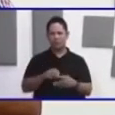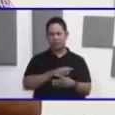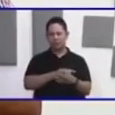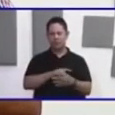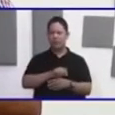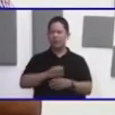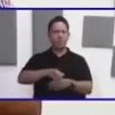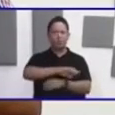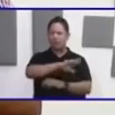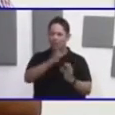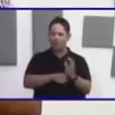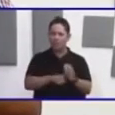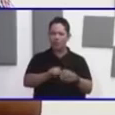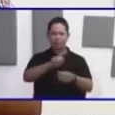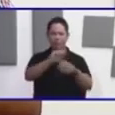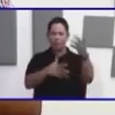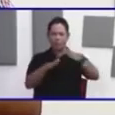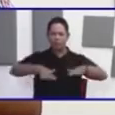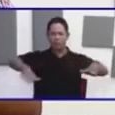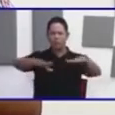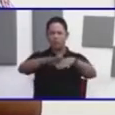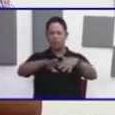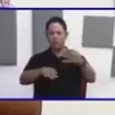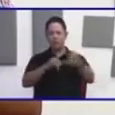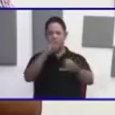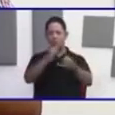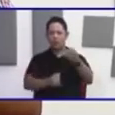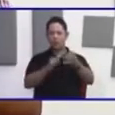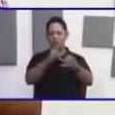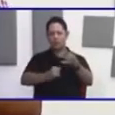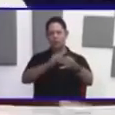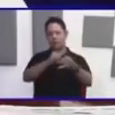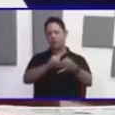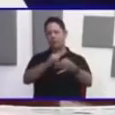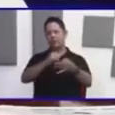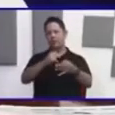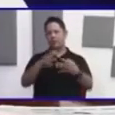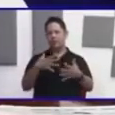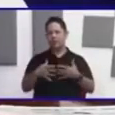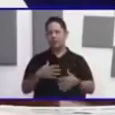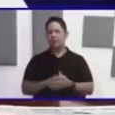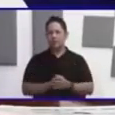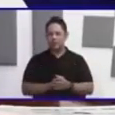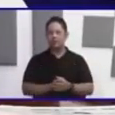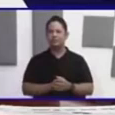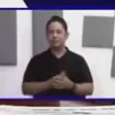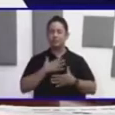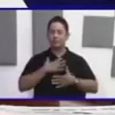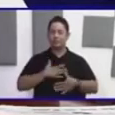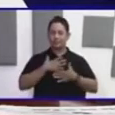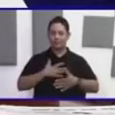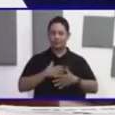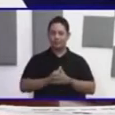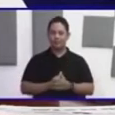COVID presentados y eso es importante, señor gobernador. Bueno, cuando hablamos del tema, es importante siempre que